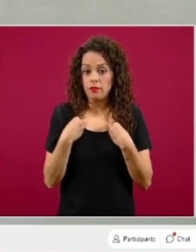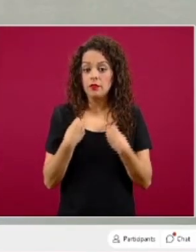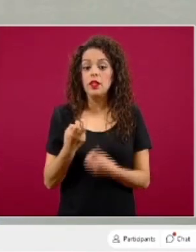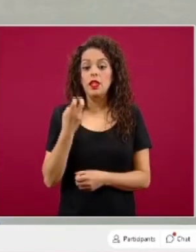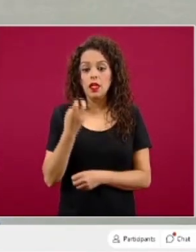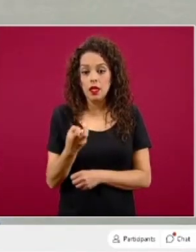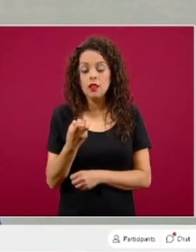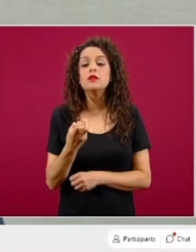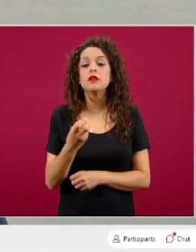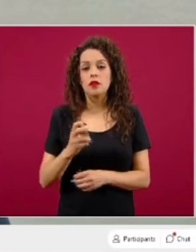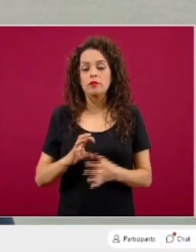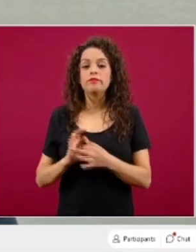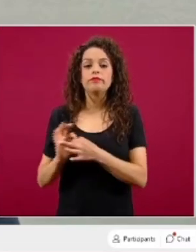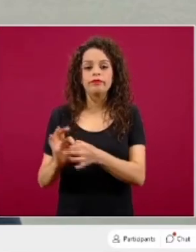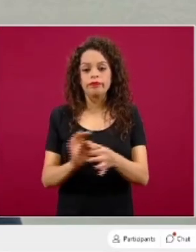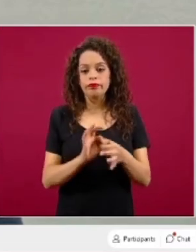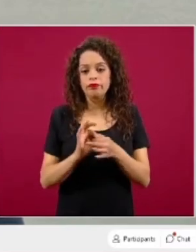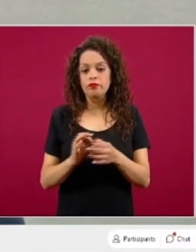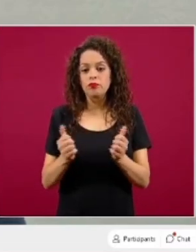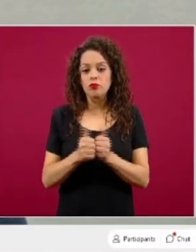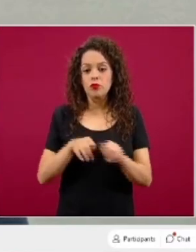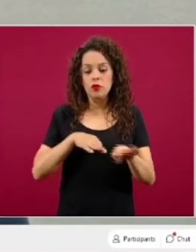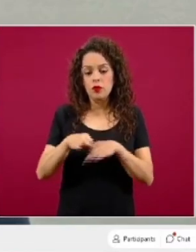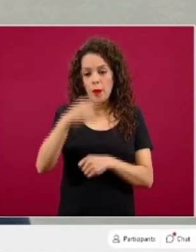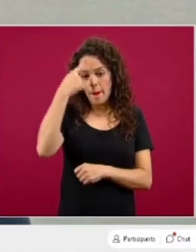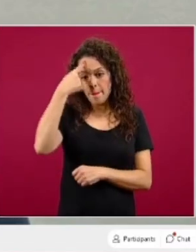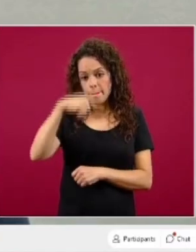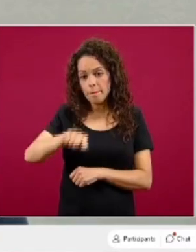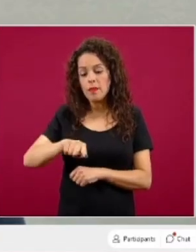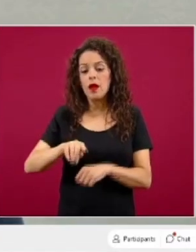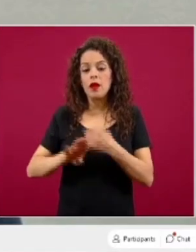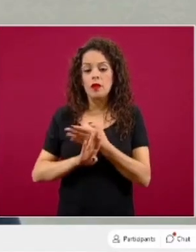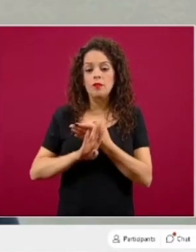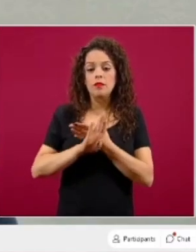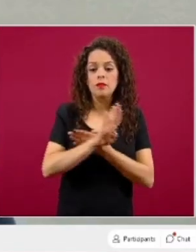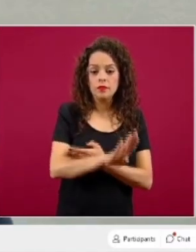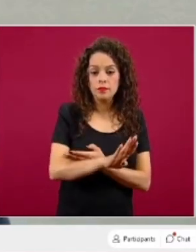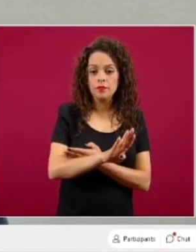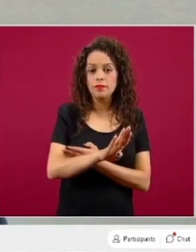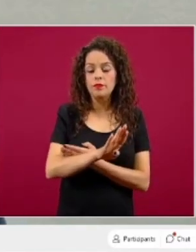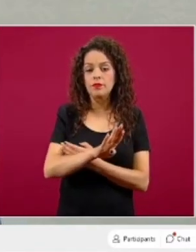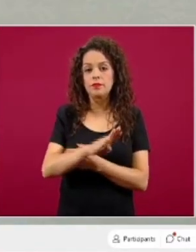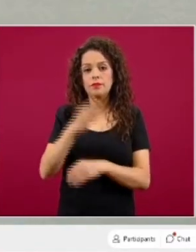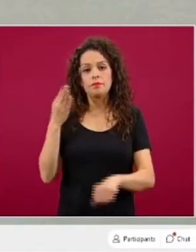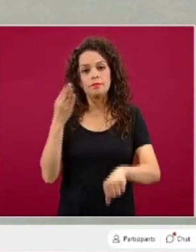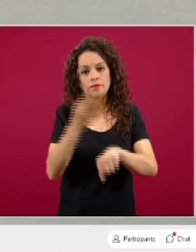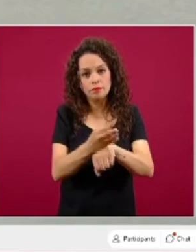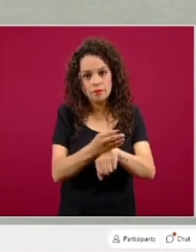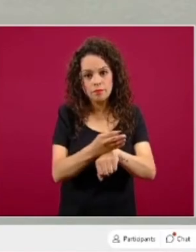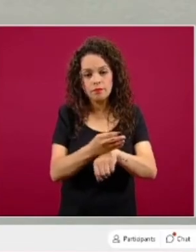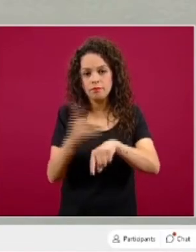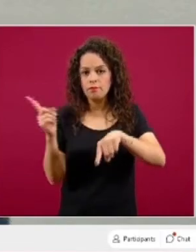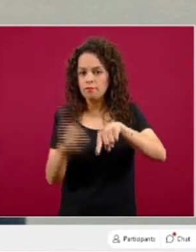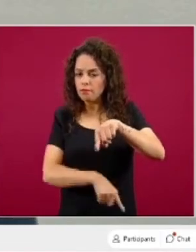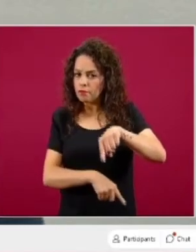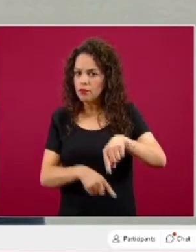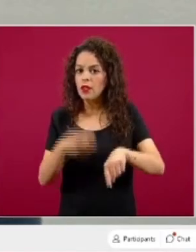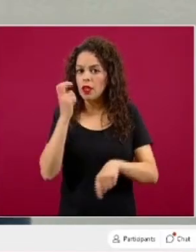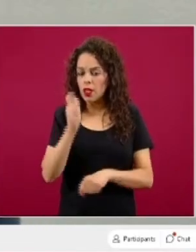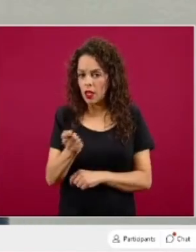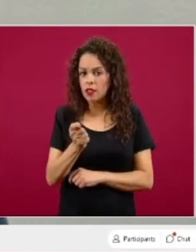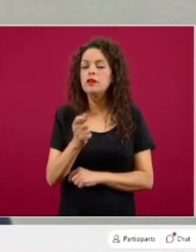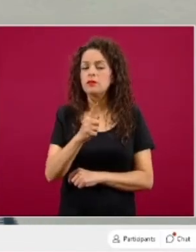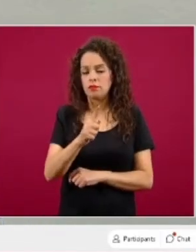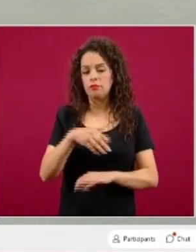los trabajos del Sistema Nacional para Prevenir, Atender, Sancionar y Erradicar la Violencia contra las Mujeres, del cual, por supuesto, la Secretaría de Salud